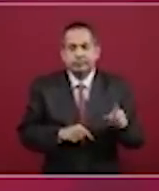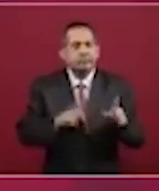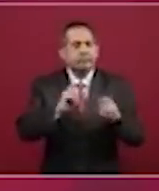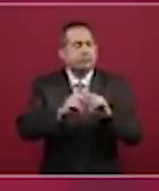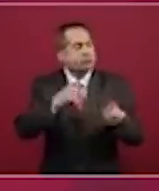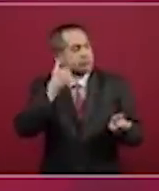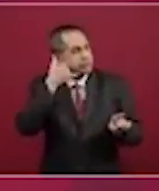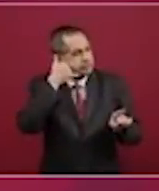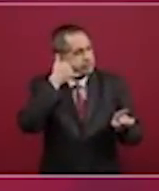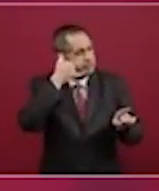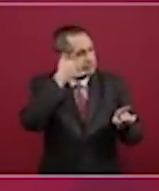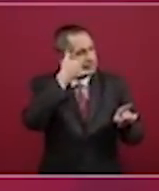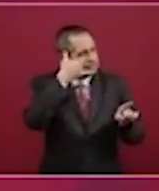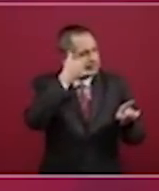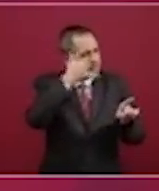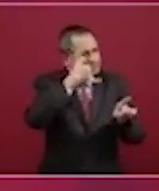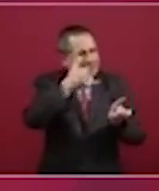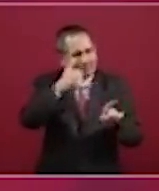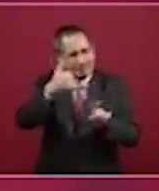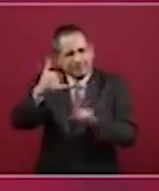telefónica.